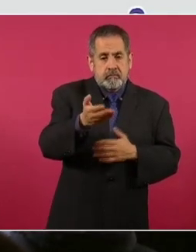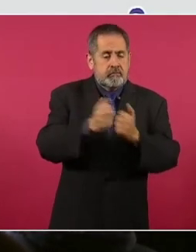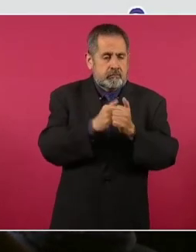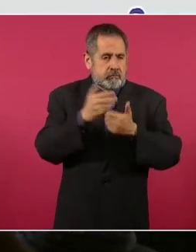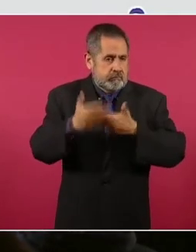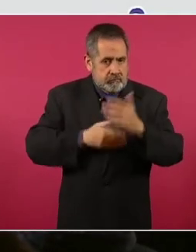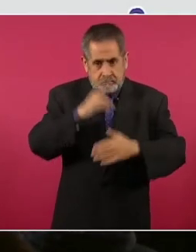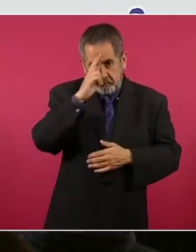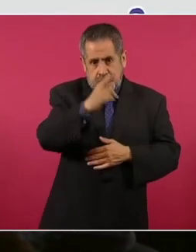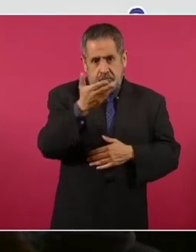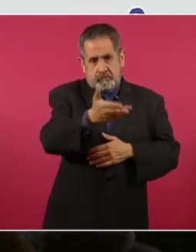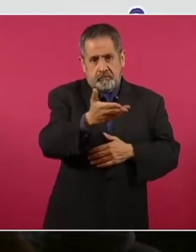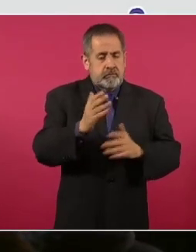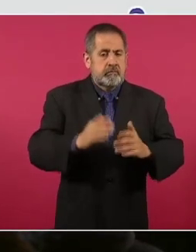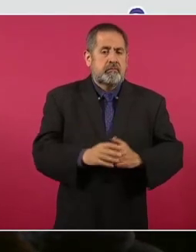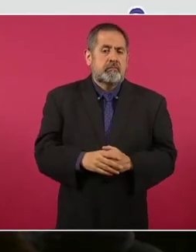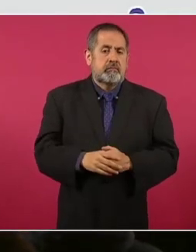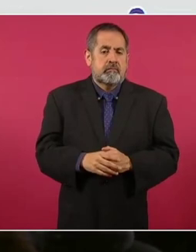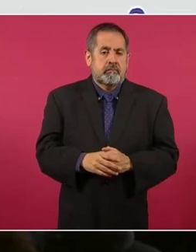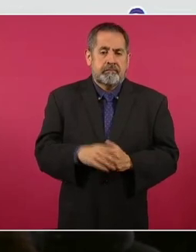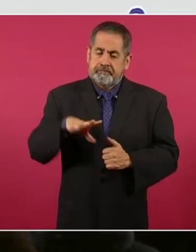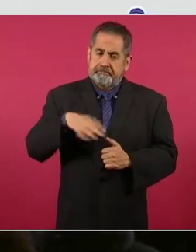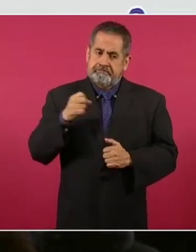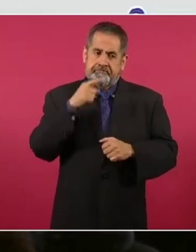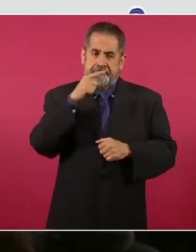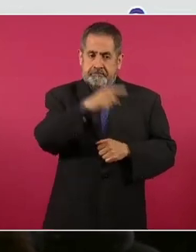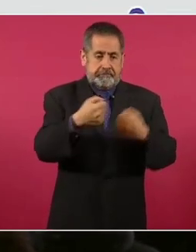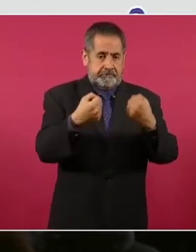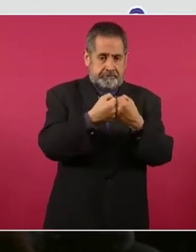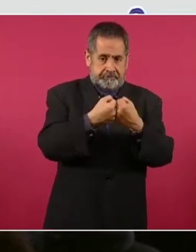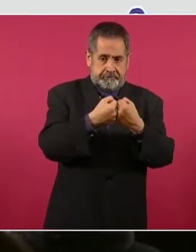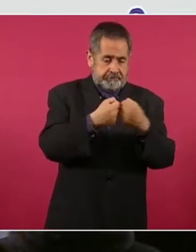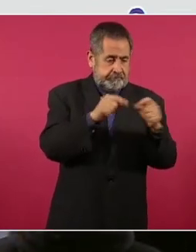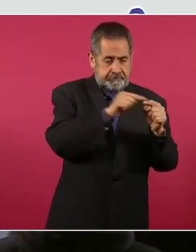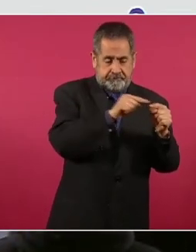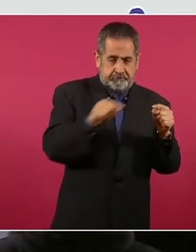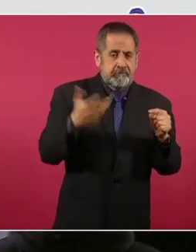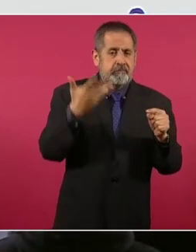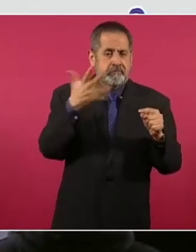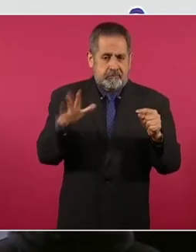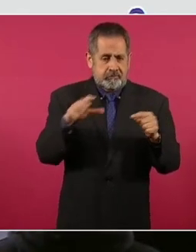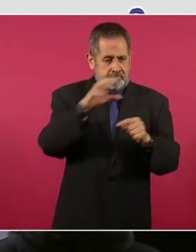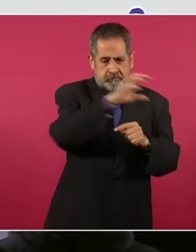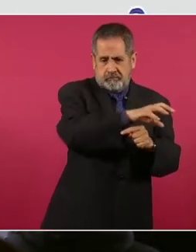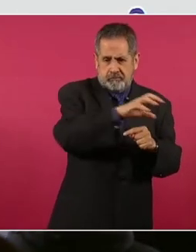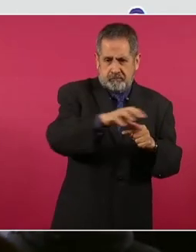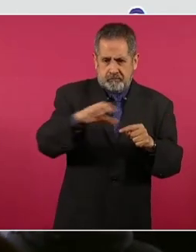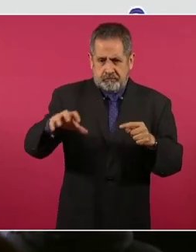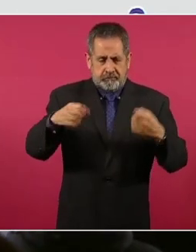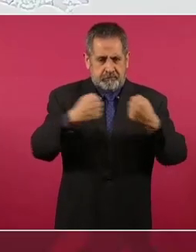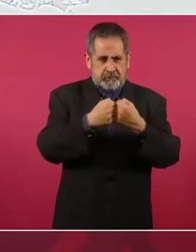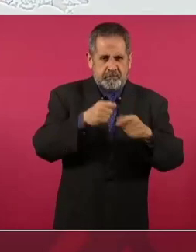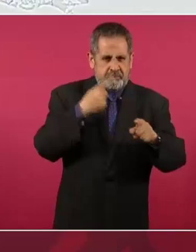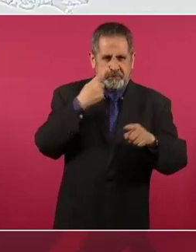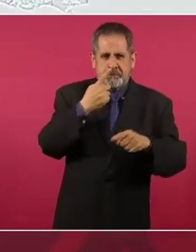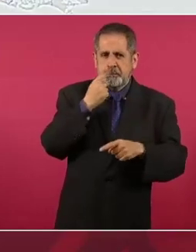Respetuosamente, el esfuerzo para que en estos condados, que son 10, los que están en rojo,